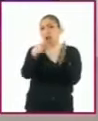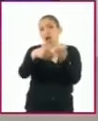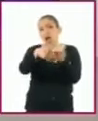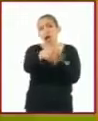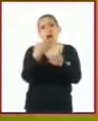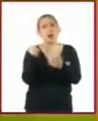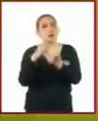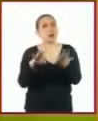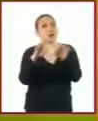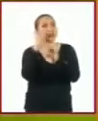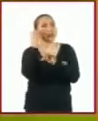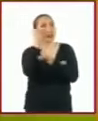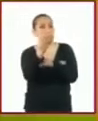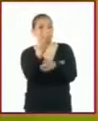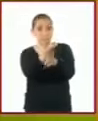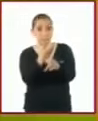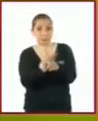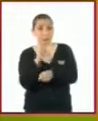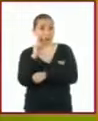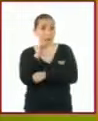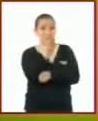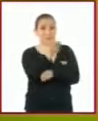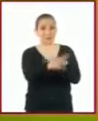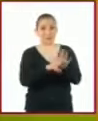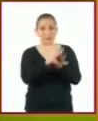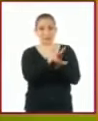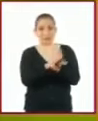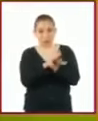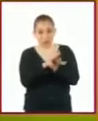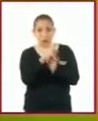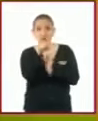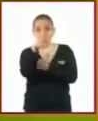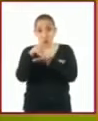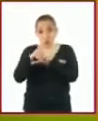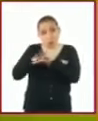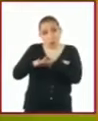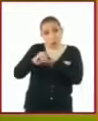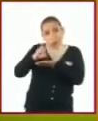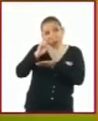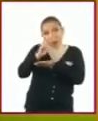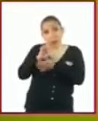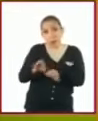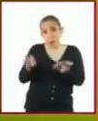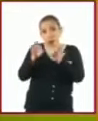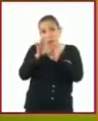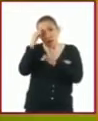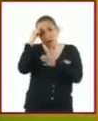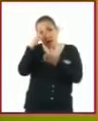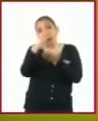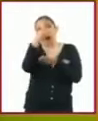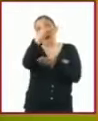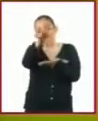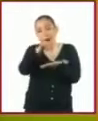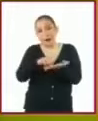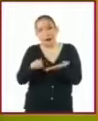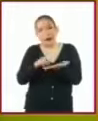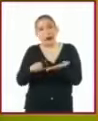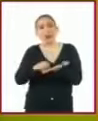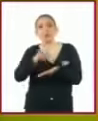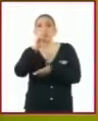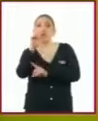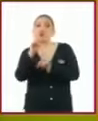tiempo? Les invitamos a ver el siguiente video. Tomen nota de lo que les parezca más importante y no olviden anotar